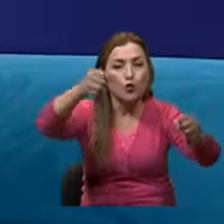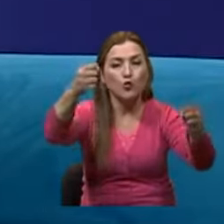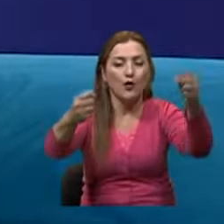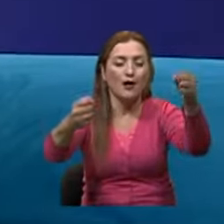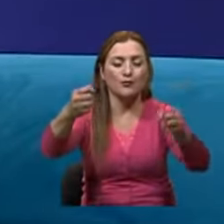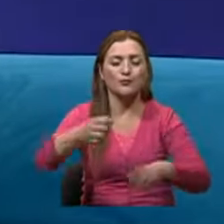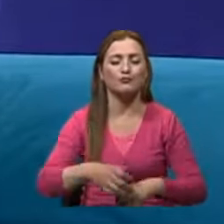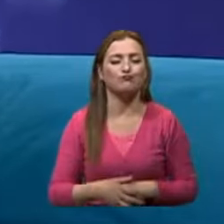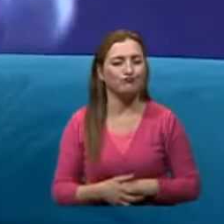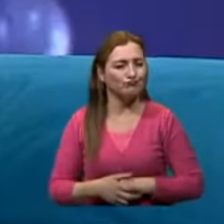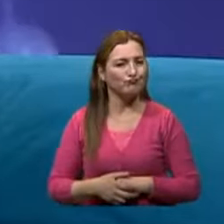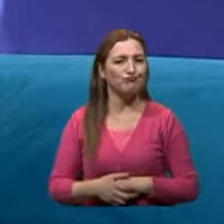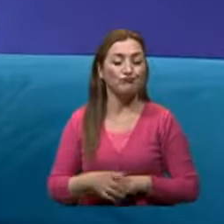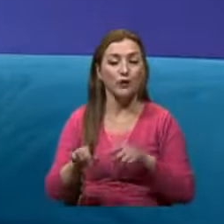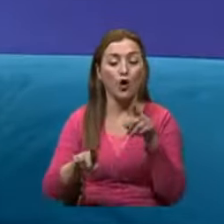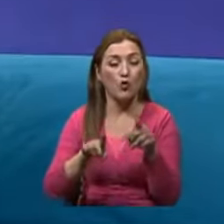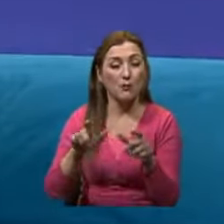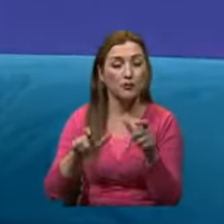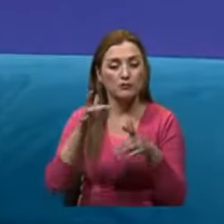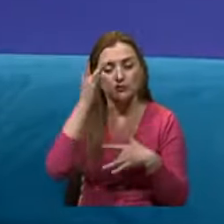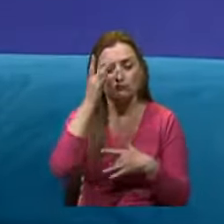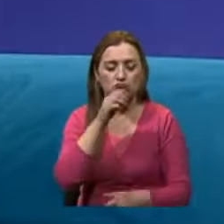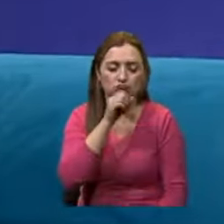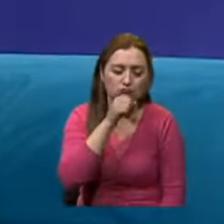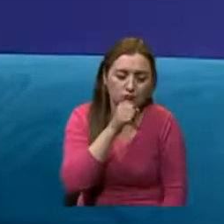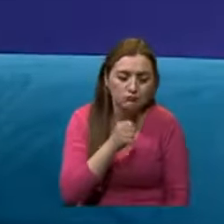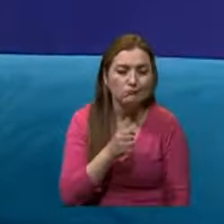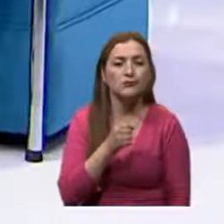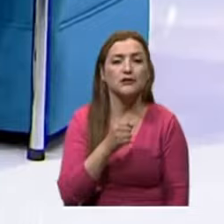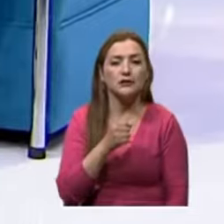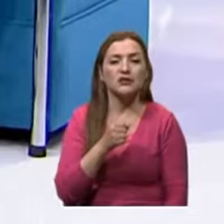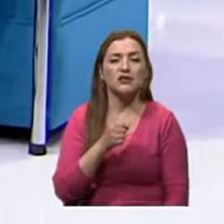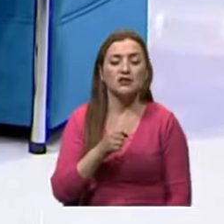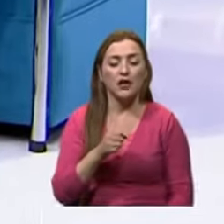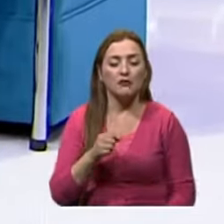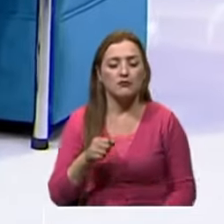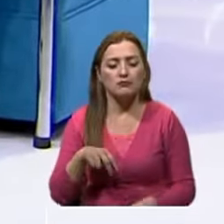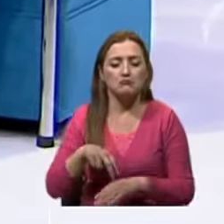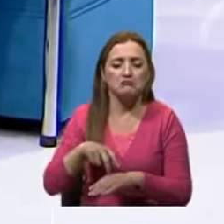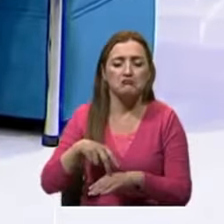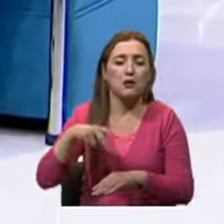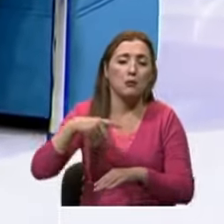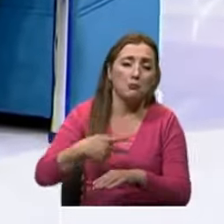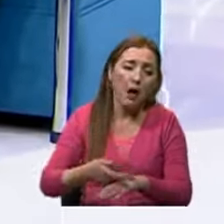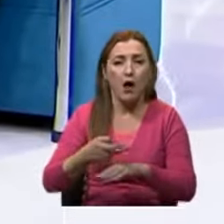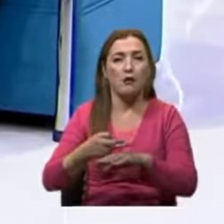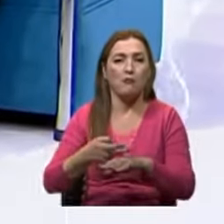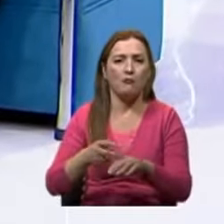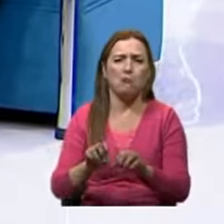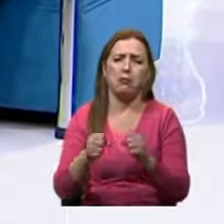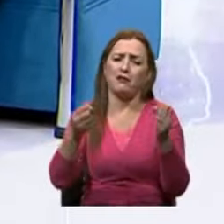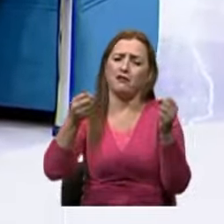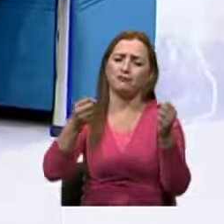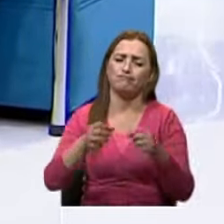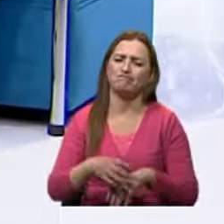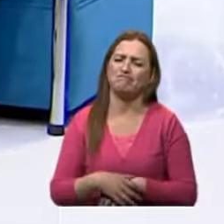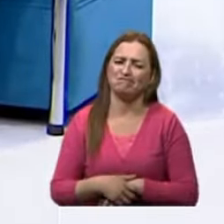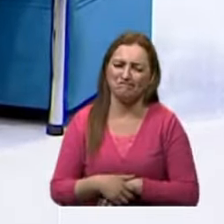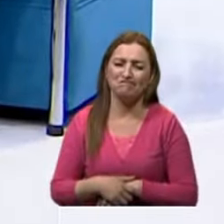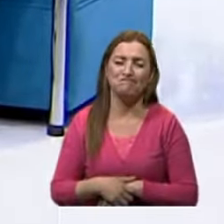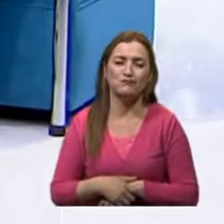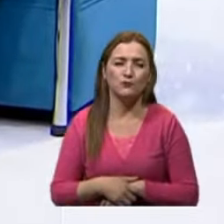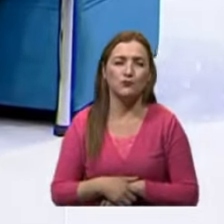Y luego tenemos pacientes de edad avanzada, que ellos necesitan un traumatismo de menor energía, baja energía. Generalmente, por no